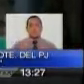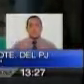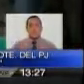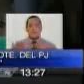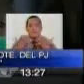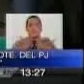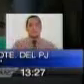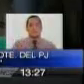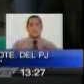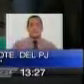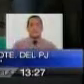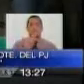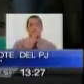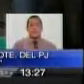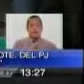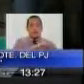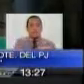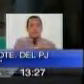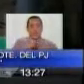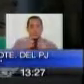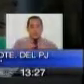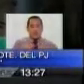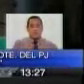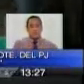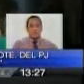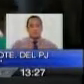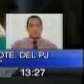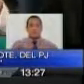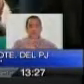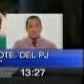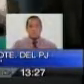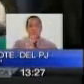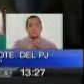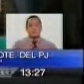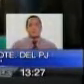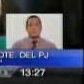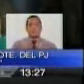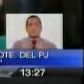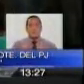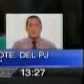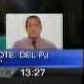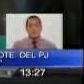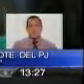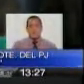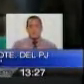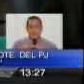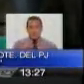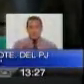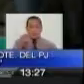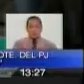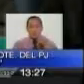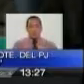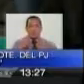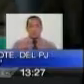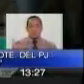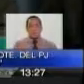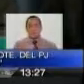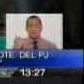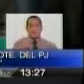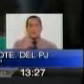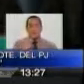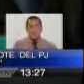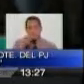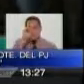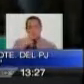remitidas a la Procuraduría del Ministerio de Defensa para que pudieran ser empleadas en el juicio nacional. Y